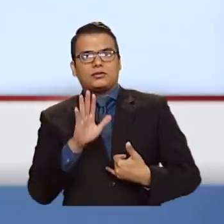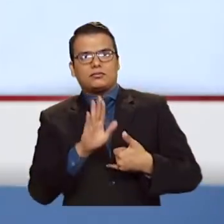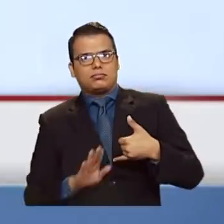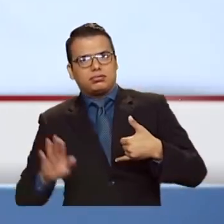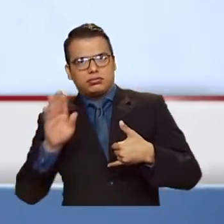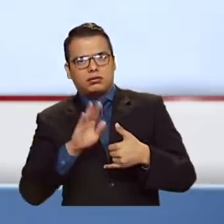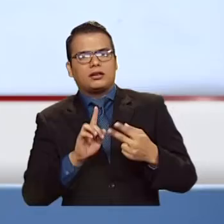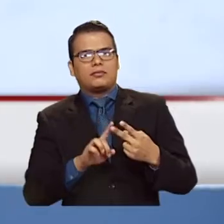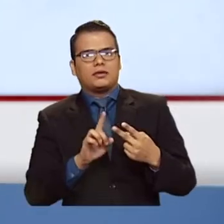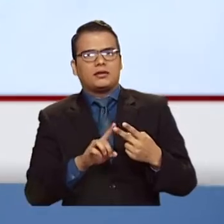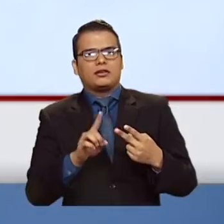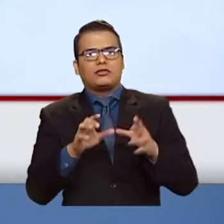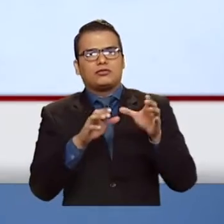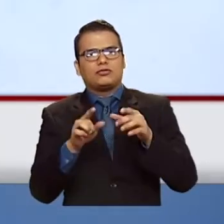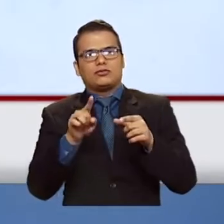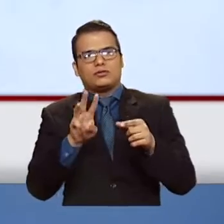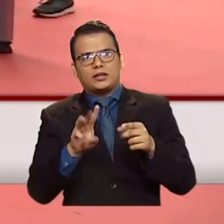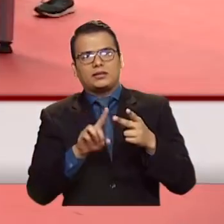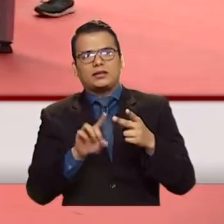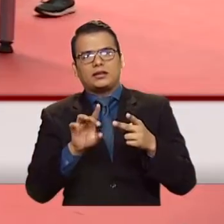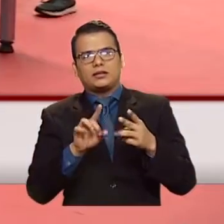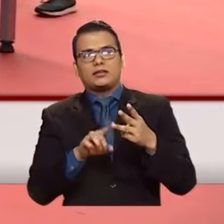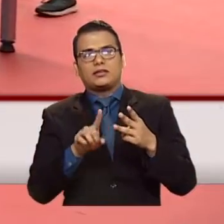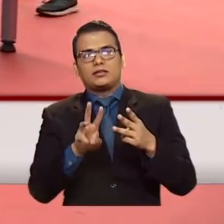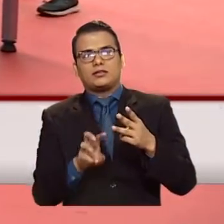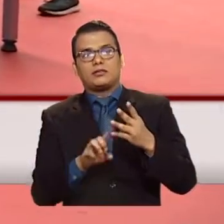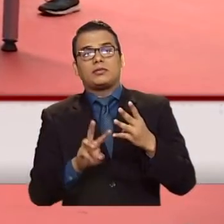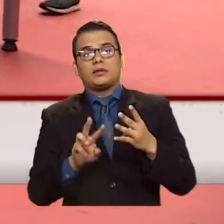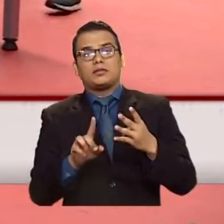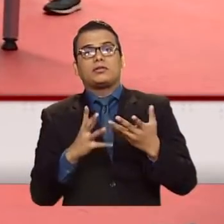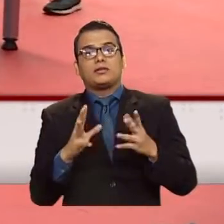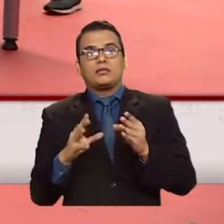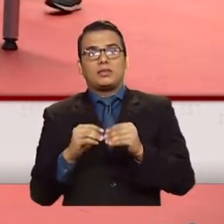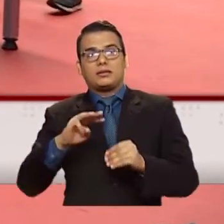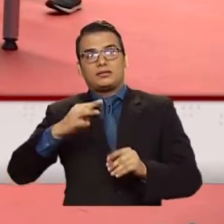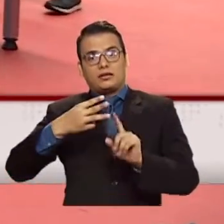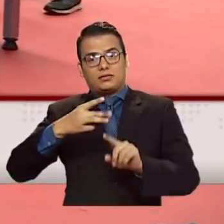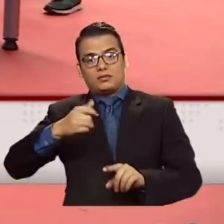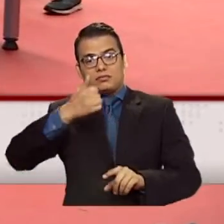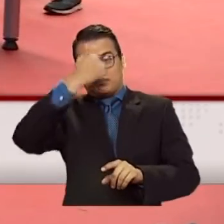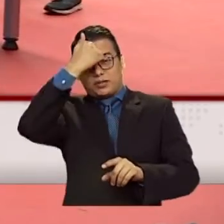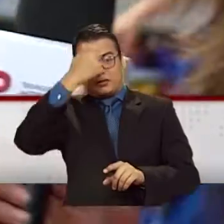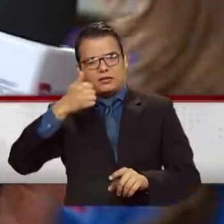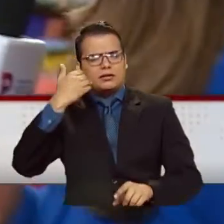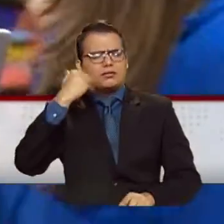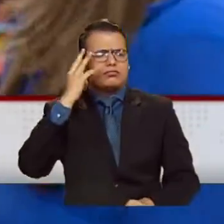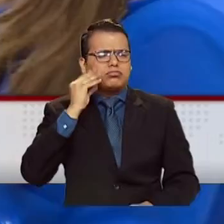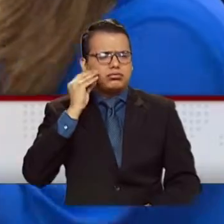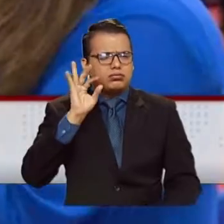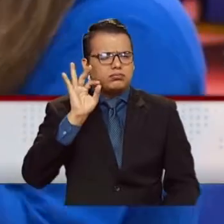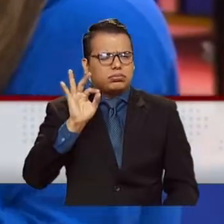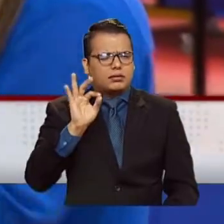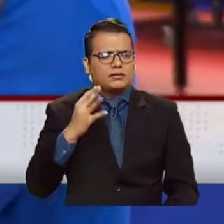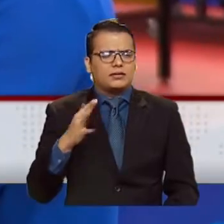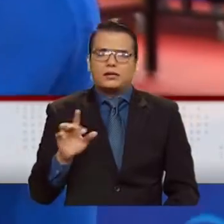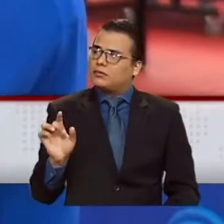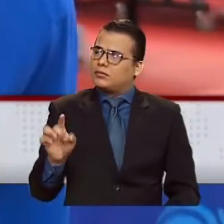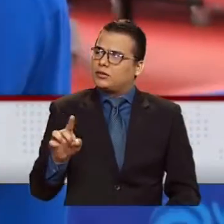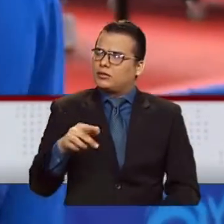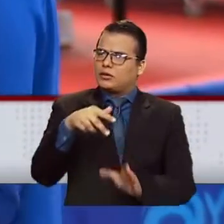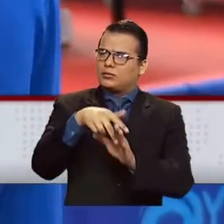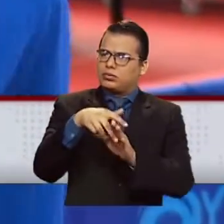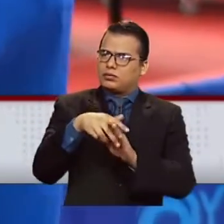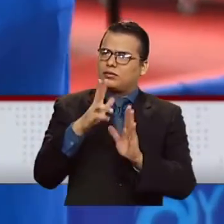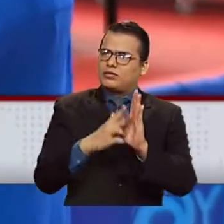sub-15, sub-18, sub-21 y he podido quedar de tercera a nivel de mayores. Bueno, lo que significa que estos juegos se realicen